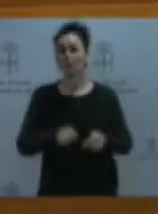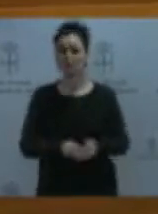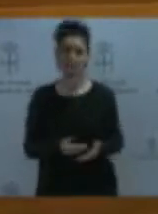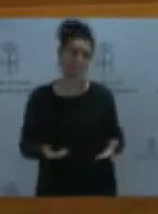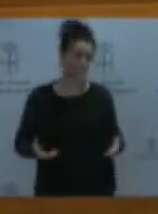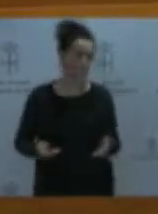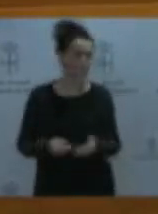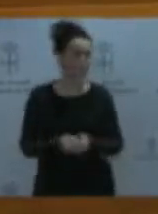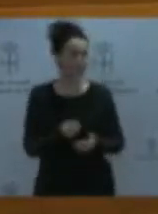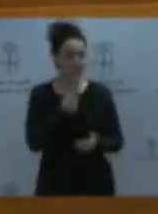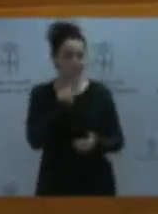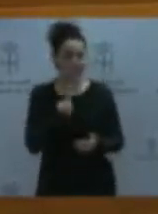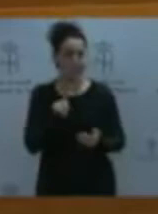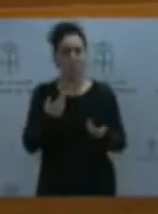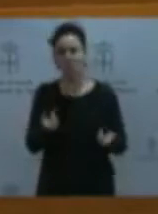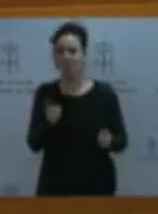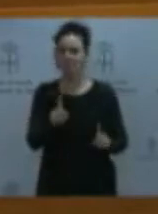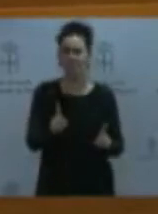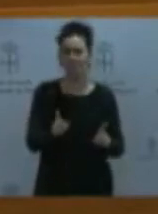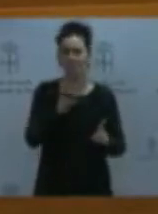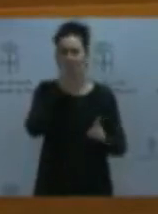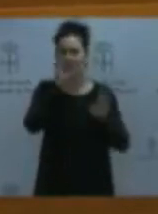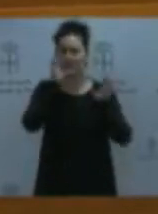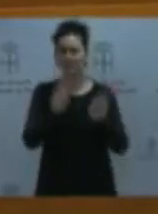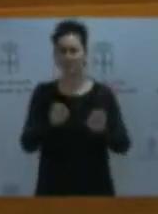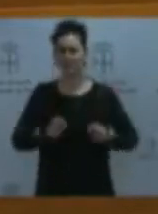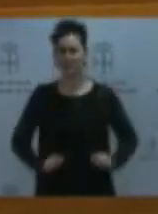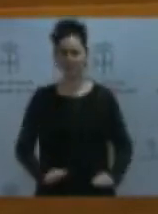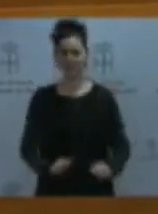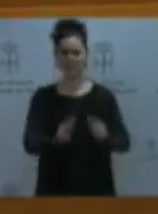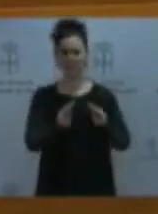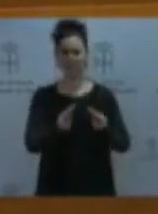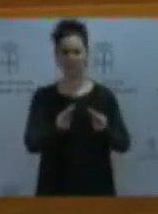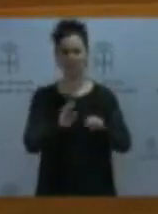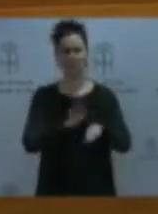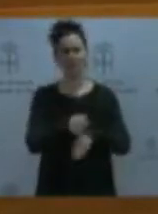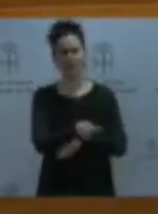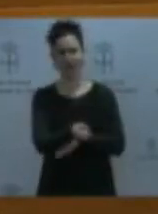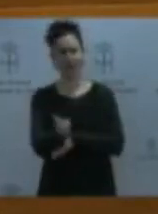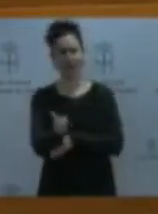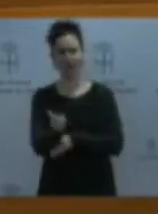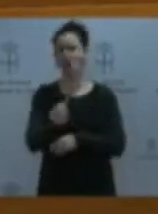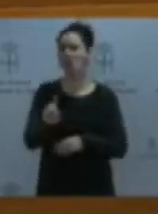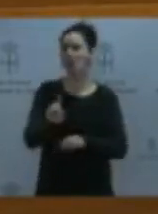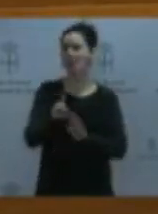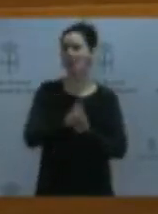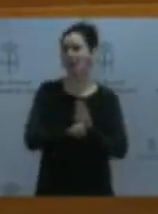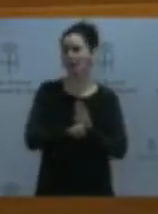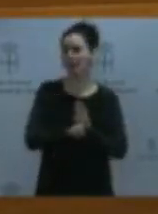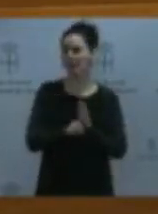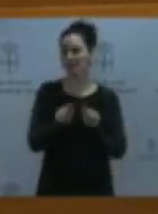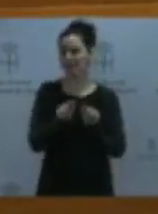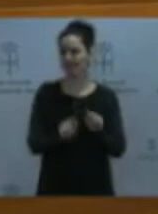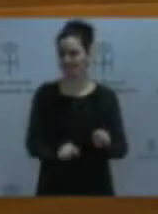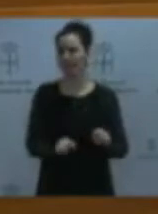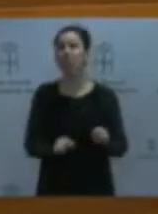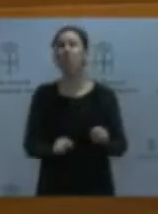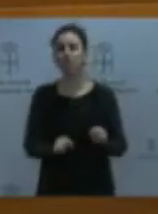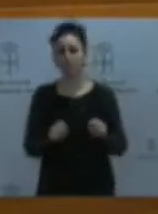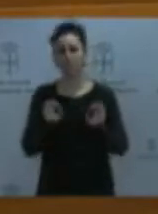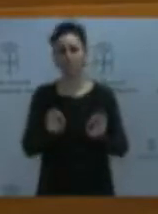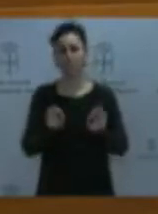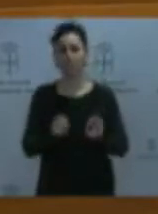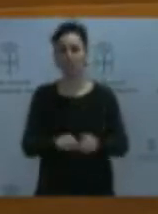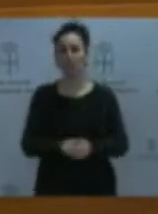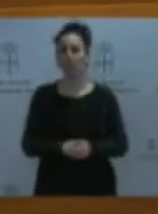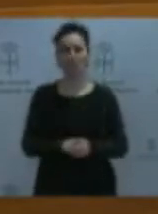que para esos no es esta medida, ¿no? Claro que no es, claro que no. Vaya si lo sé. Lo sé